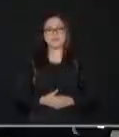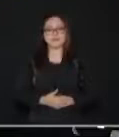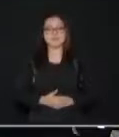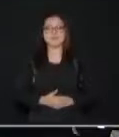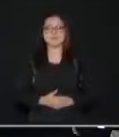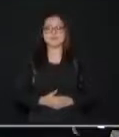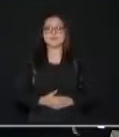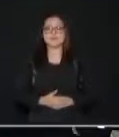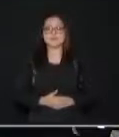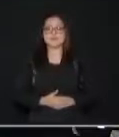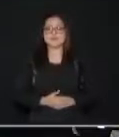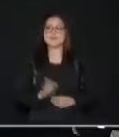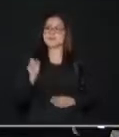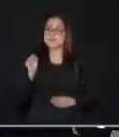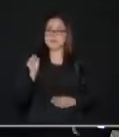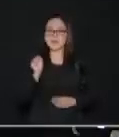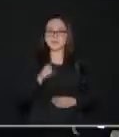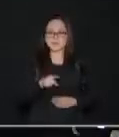también